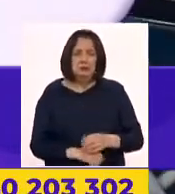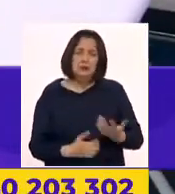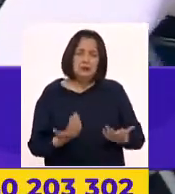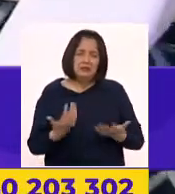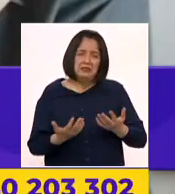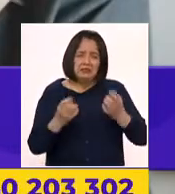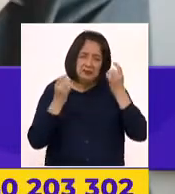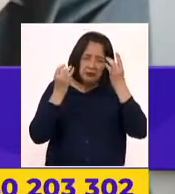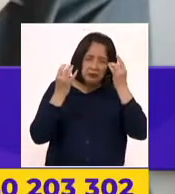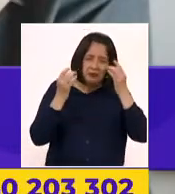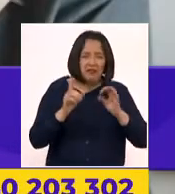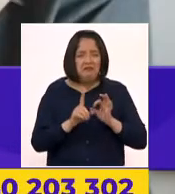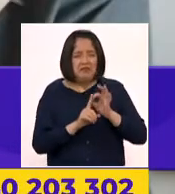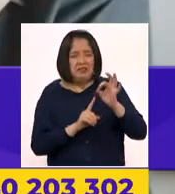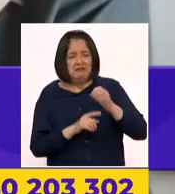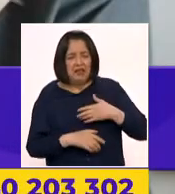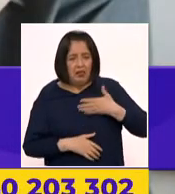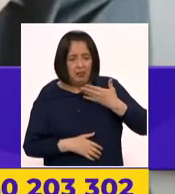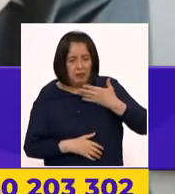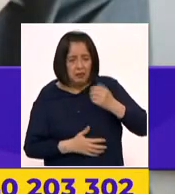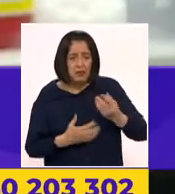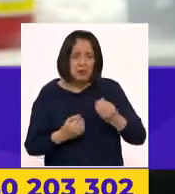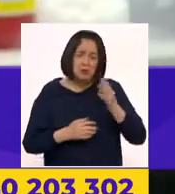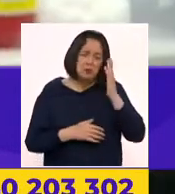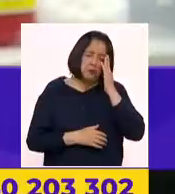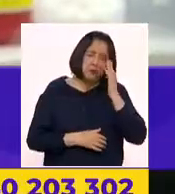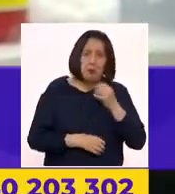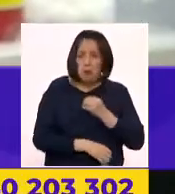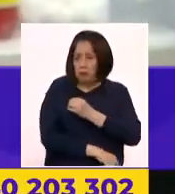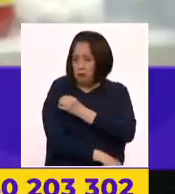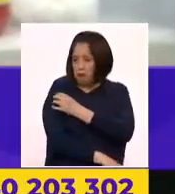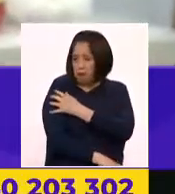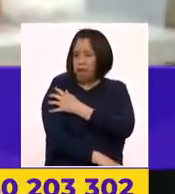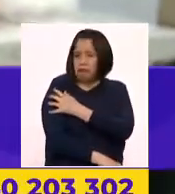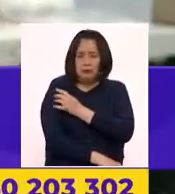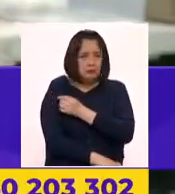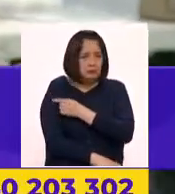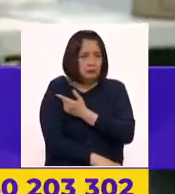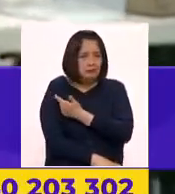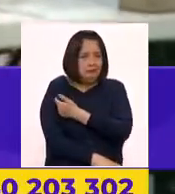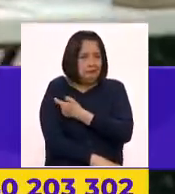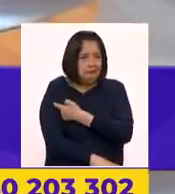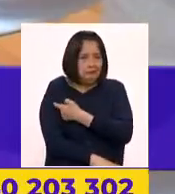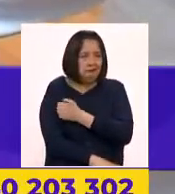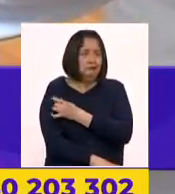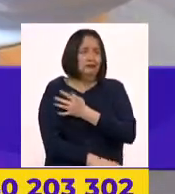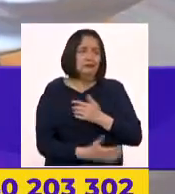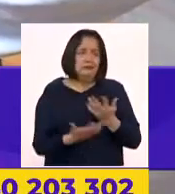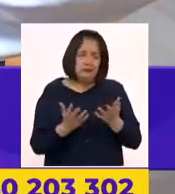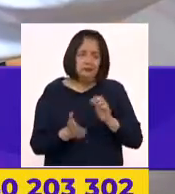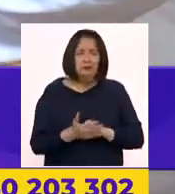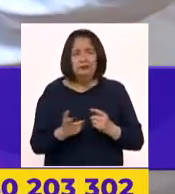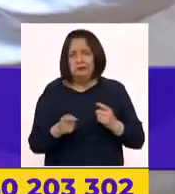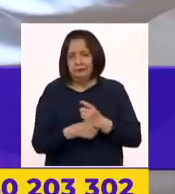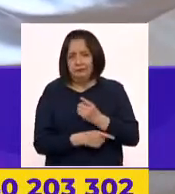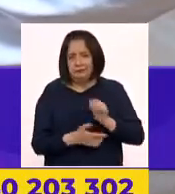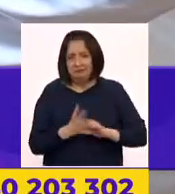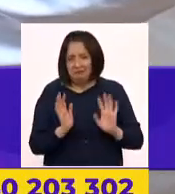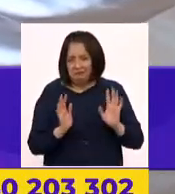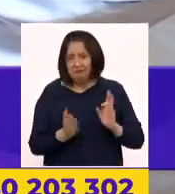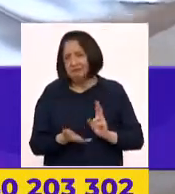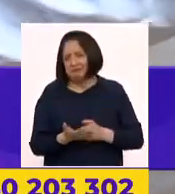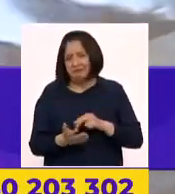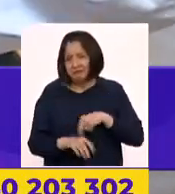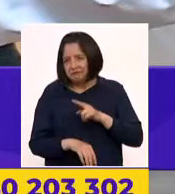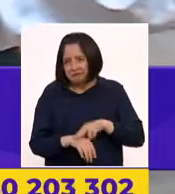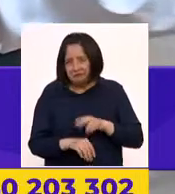de cabeza, fiebre, náuseas, sueño e hinchazón en la zona de la piel donde se aplicó la inyección son las reacciones adversas más comunes